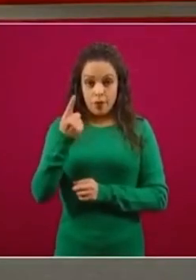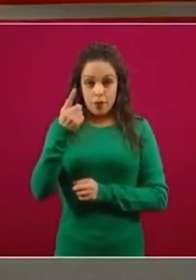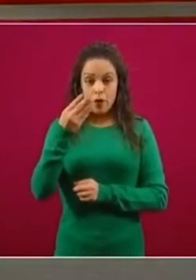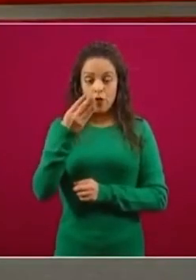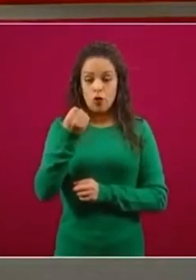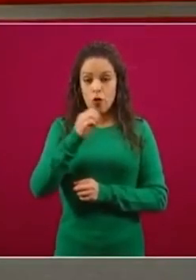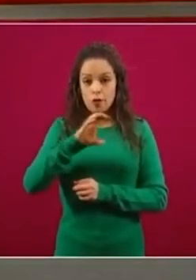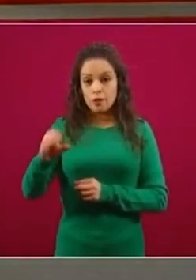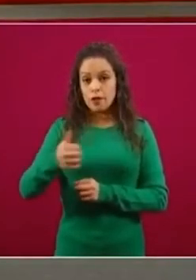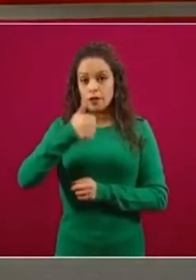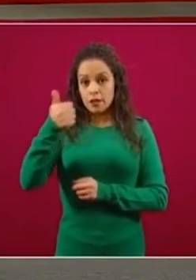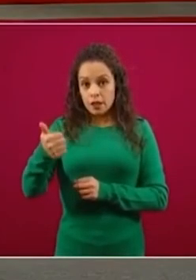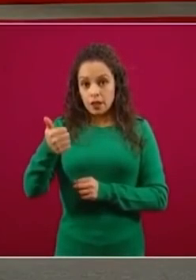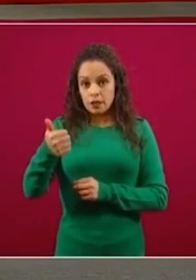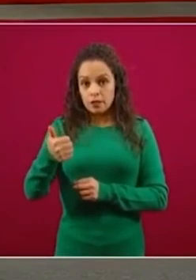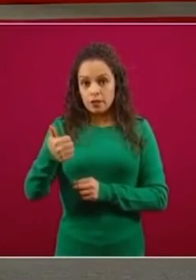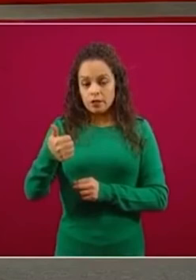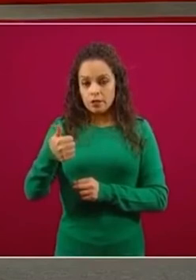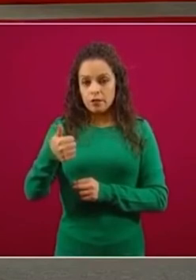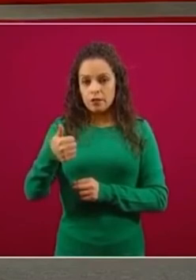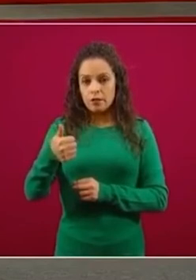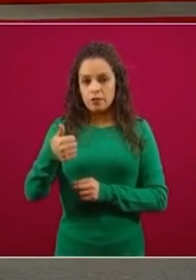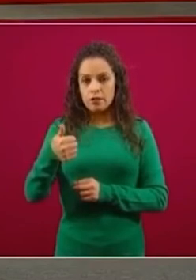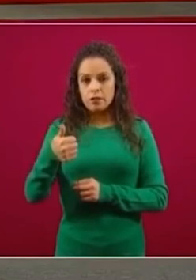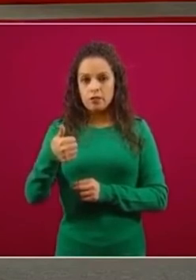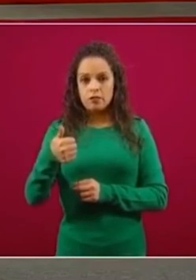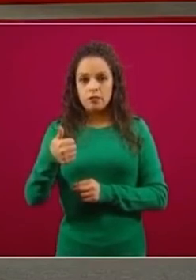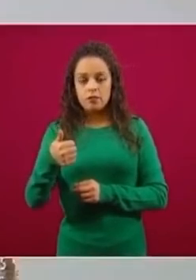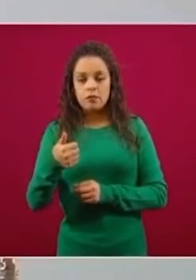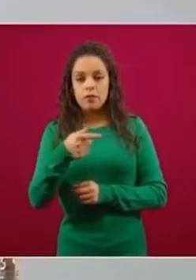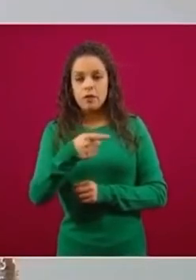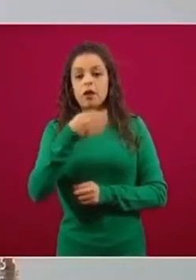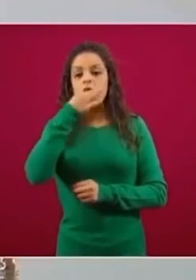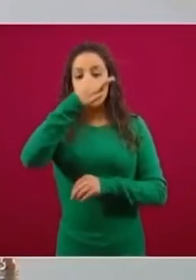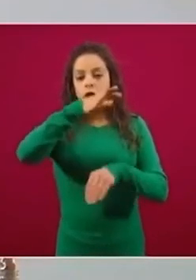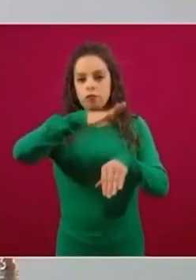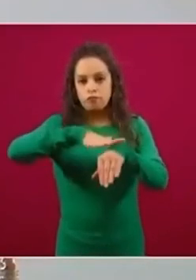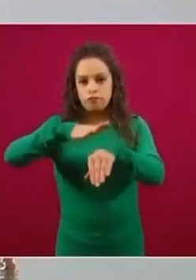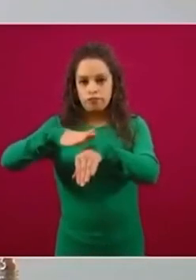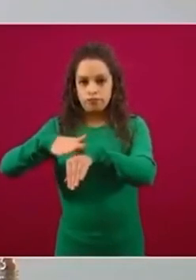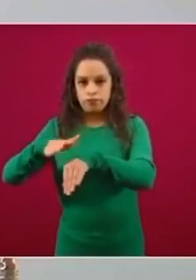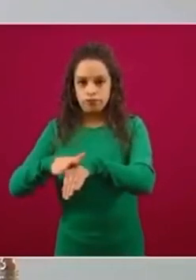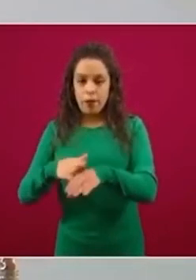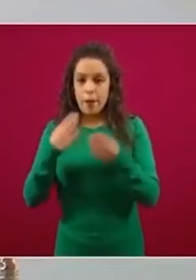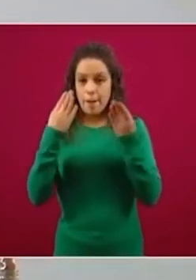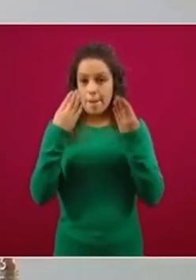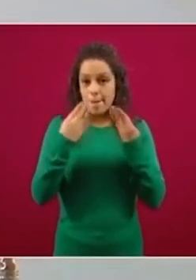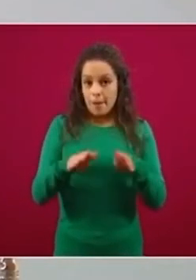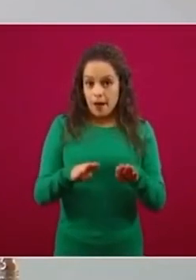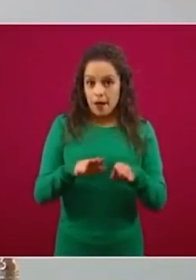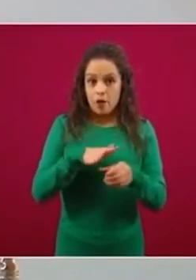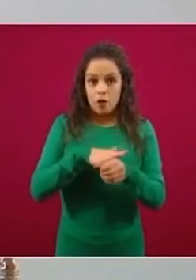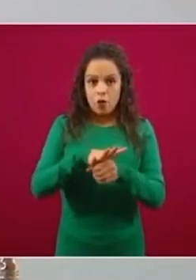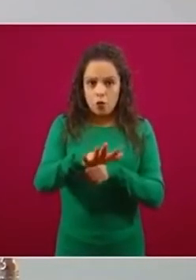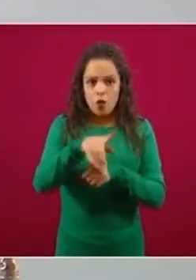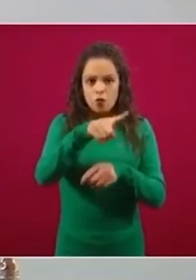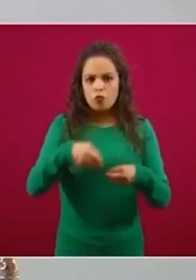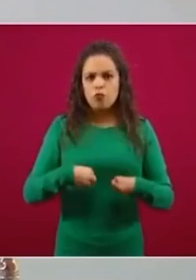721,906 personas recibirán un mensaje a qué sucursal bancaria que quede cerca de su